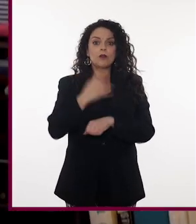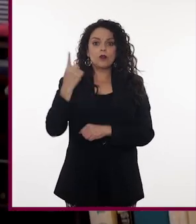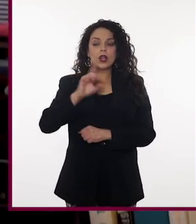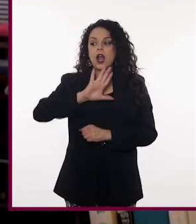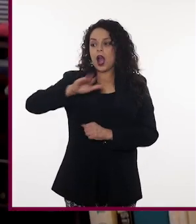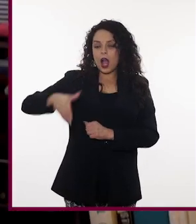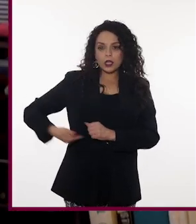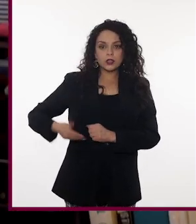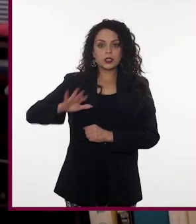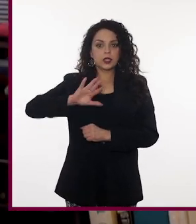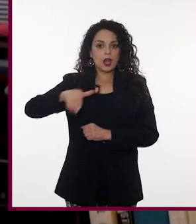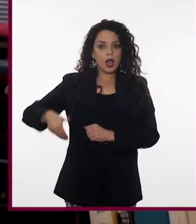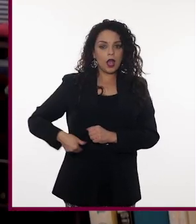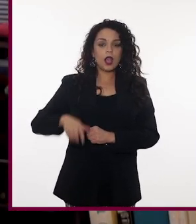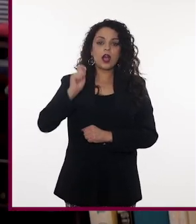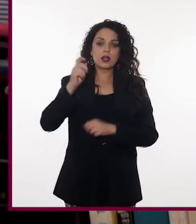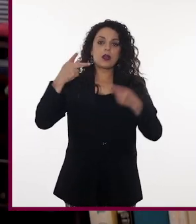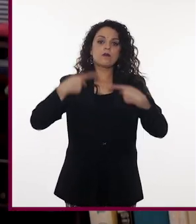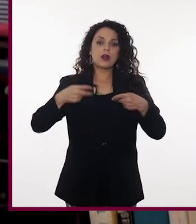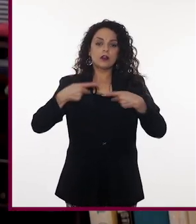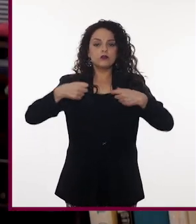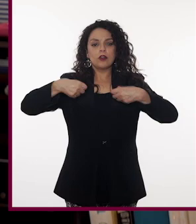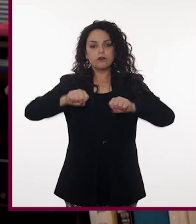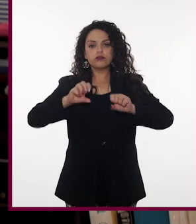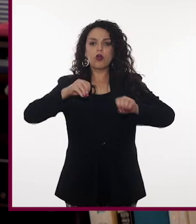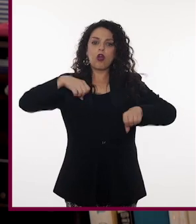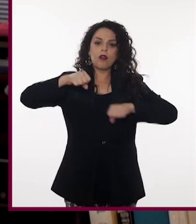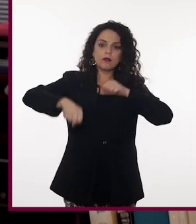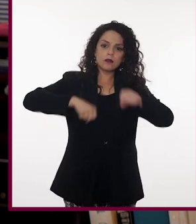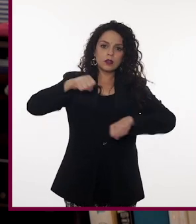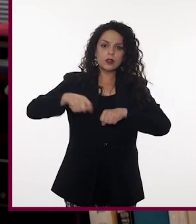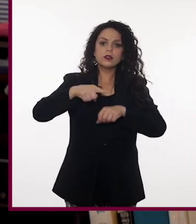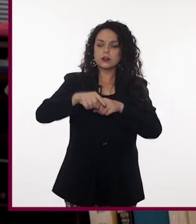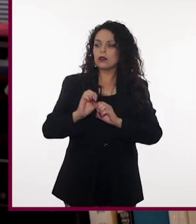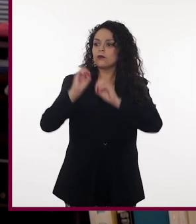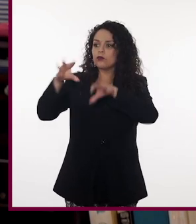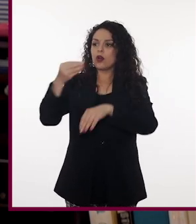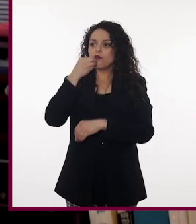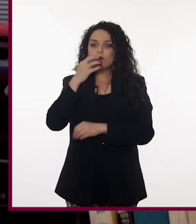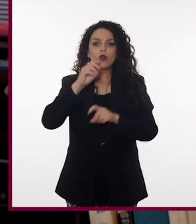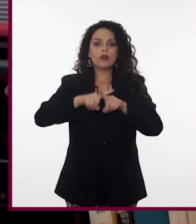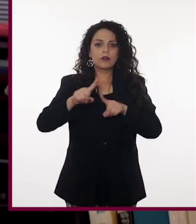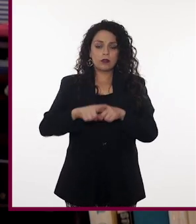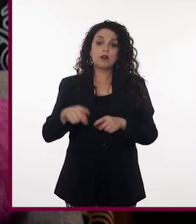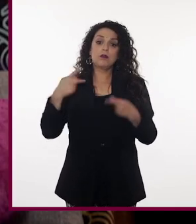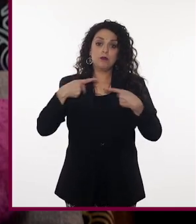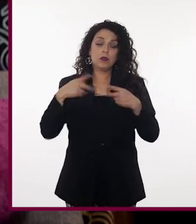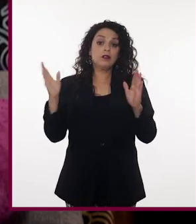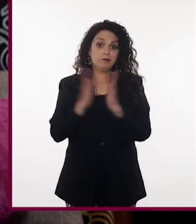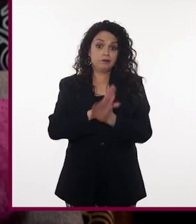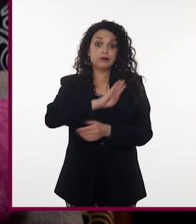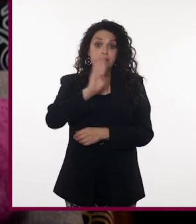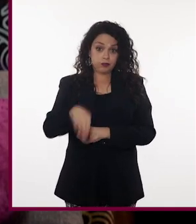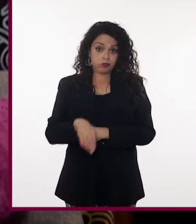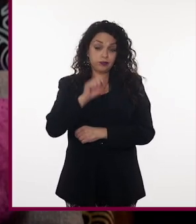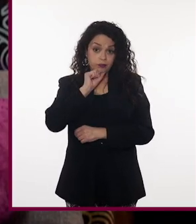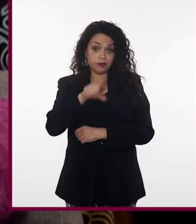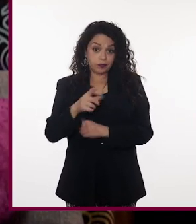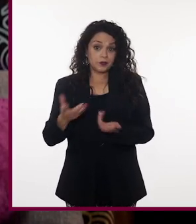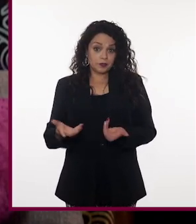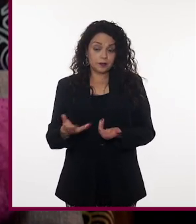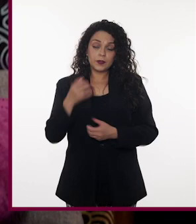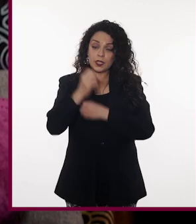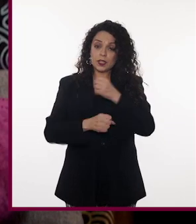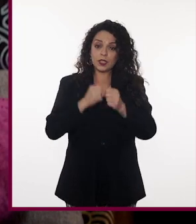accidentes que involucran a un repartidor de estas plataformas y que han provocado incluso la muerte. Durante 2019,